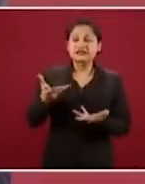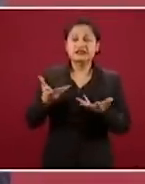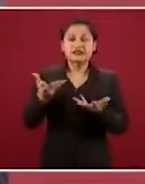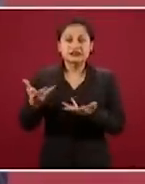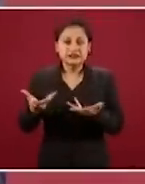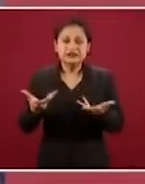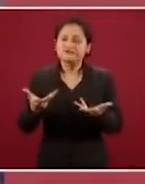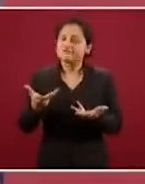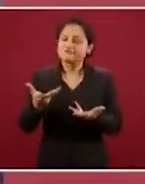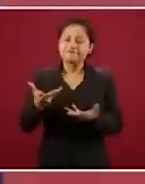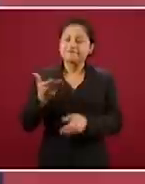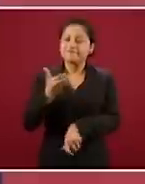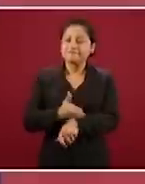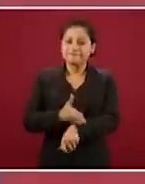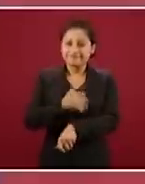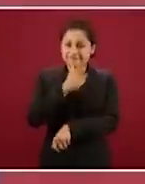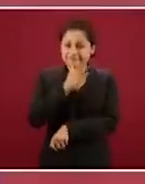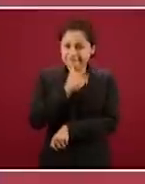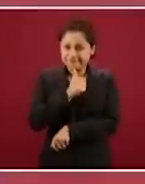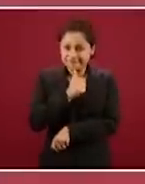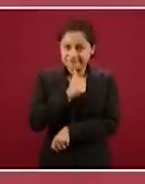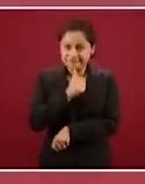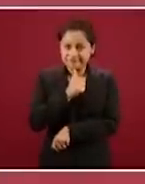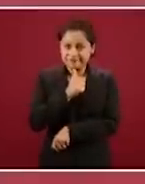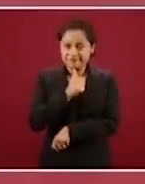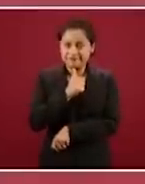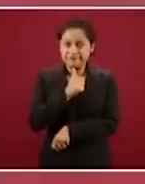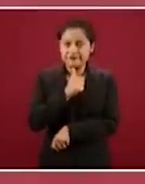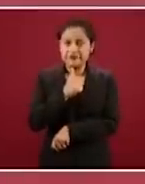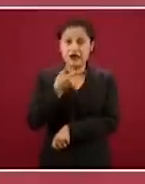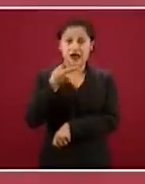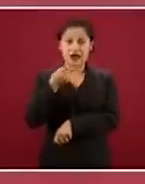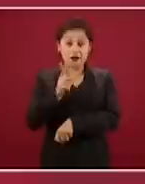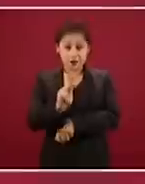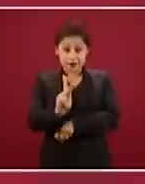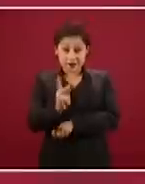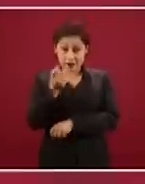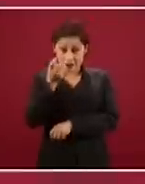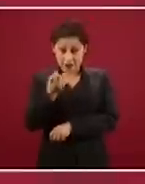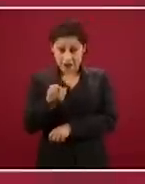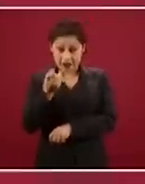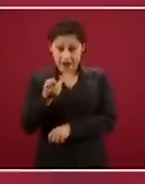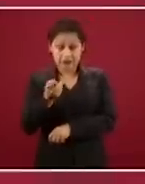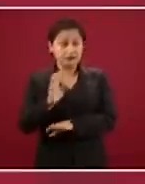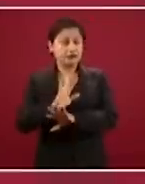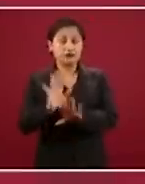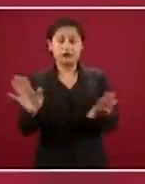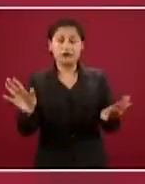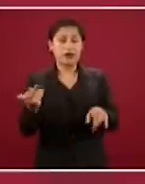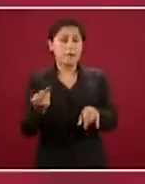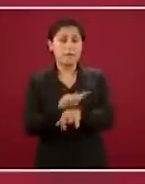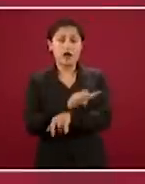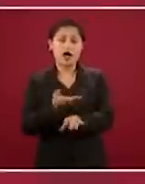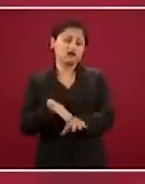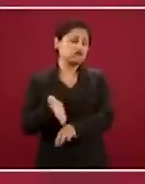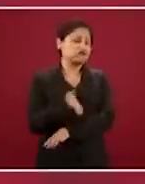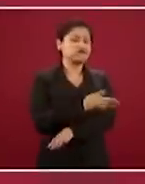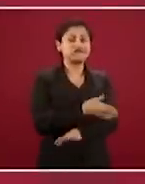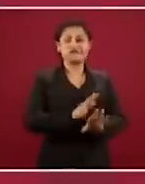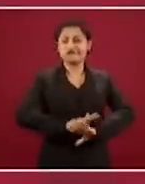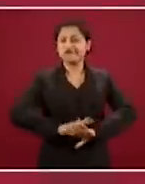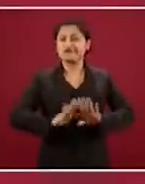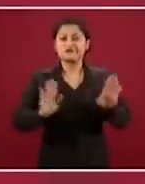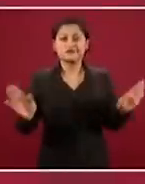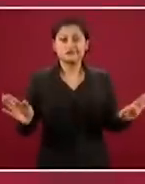Y eso ya está pasando a ser parte de la historia. Y